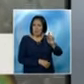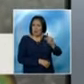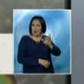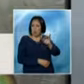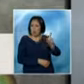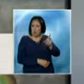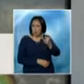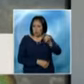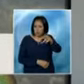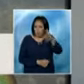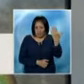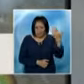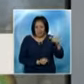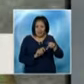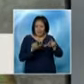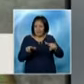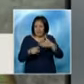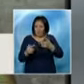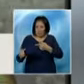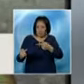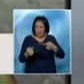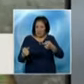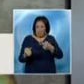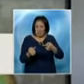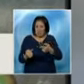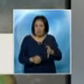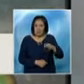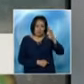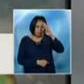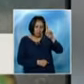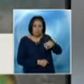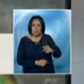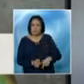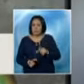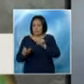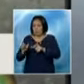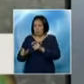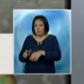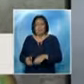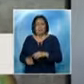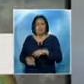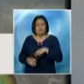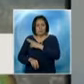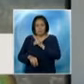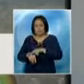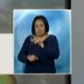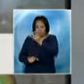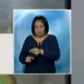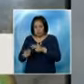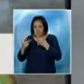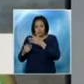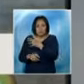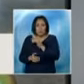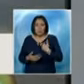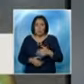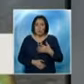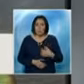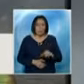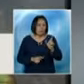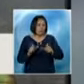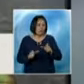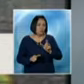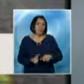las imágenes de aquel sangriento enfrentamiento entre policías e indígenas que dejó un saldo de 33 muertos y un